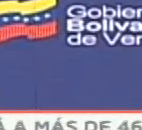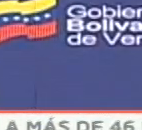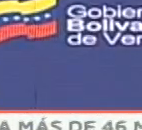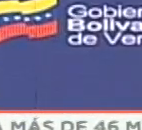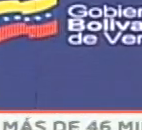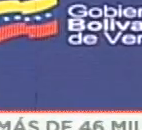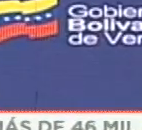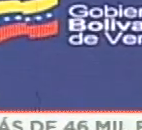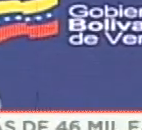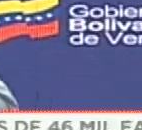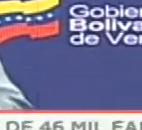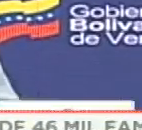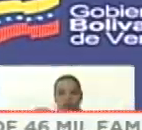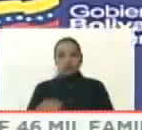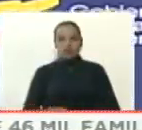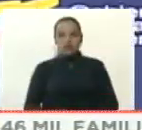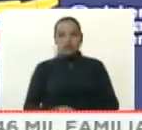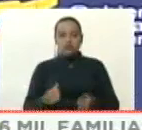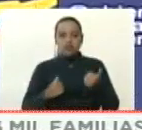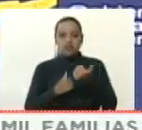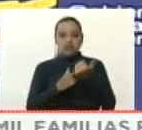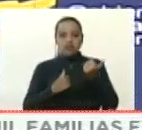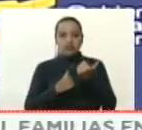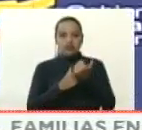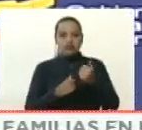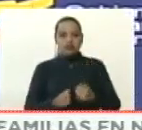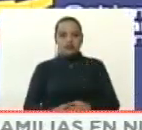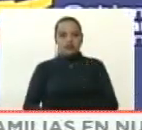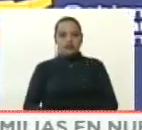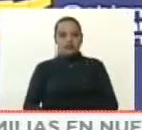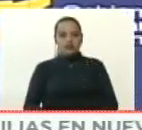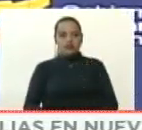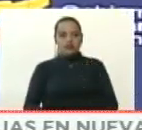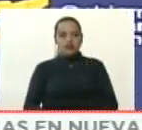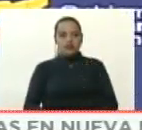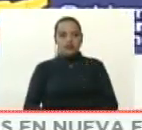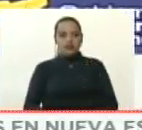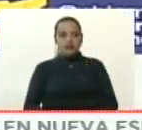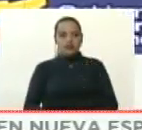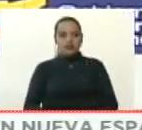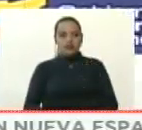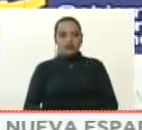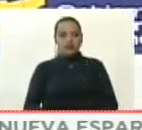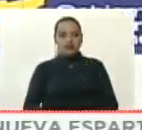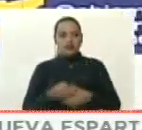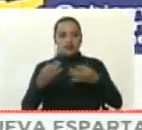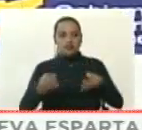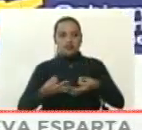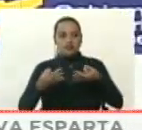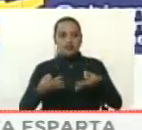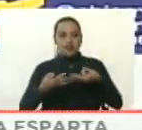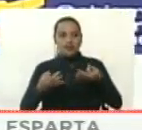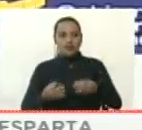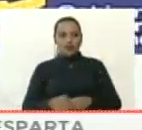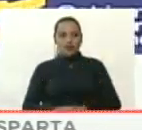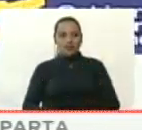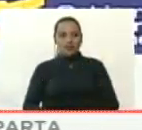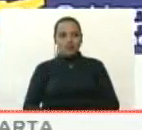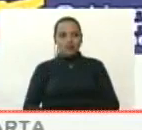saludo solidario, siempre comprometido. Les pido disculpas porque